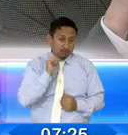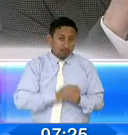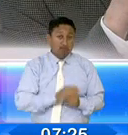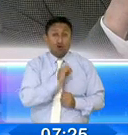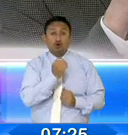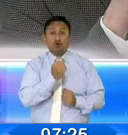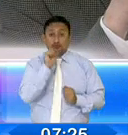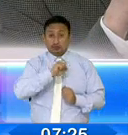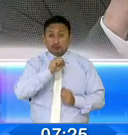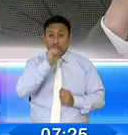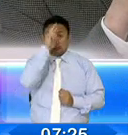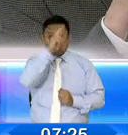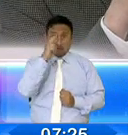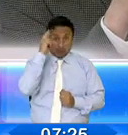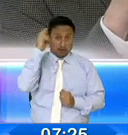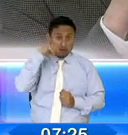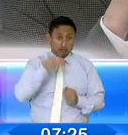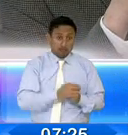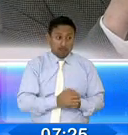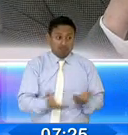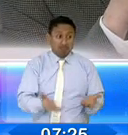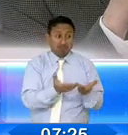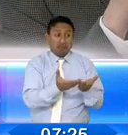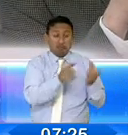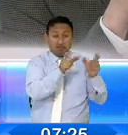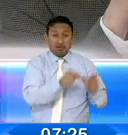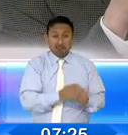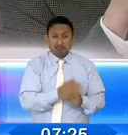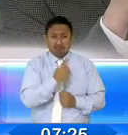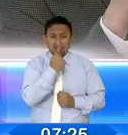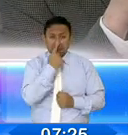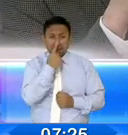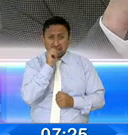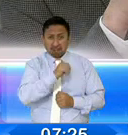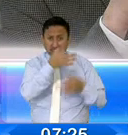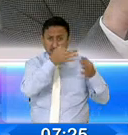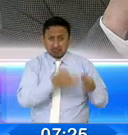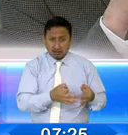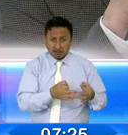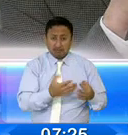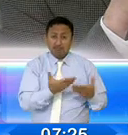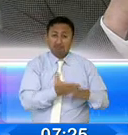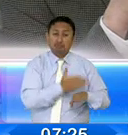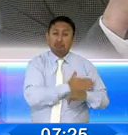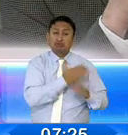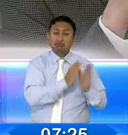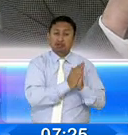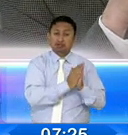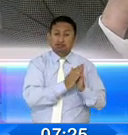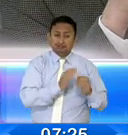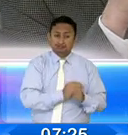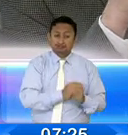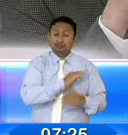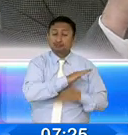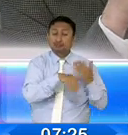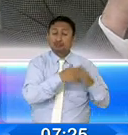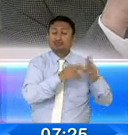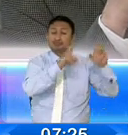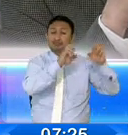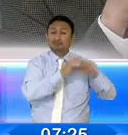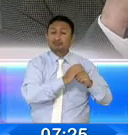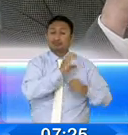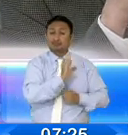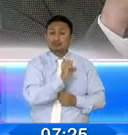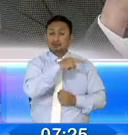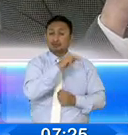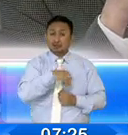dio el simple interés de cumplir con lo que se solicitó. Por todo lo que ha pasado en el CNE, nuestra duda queda